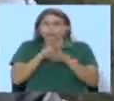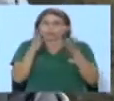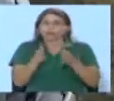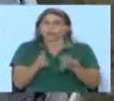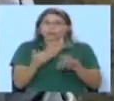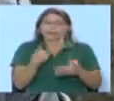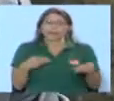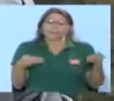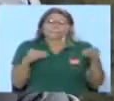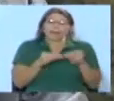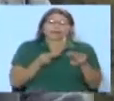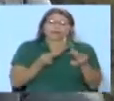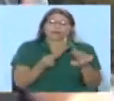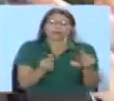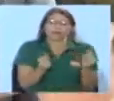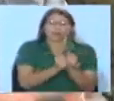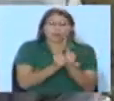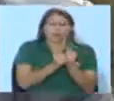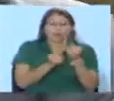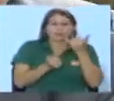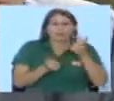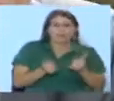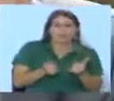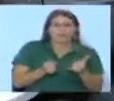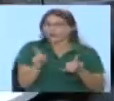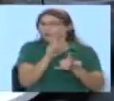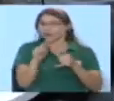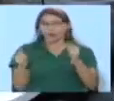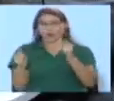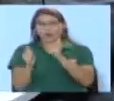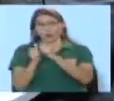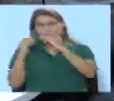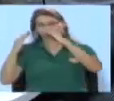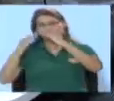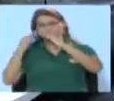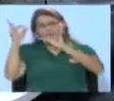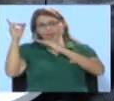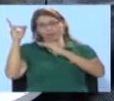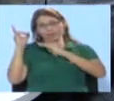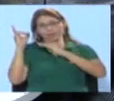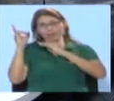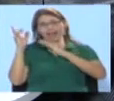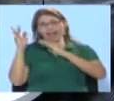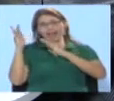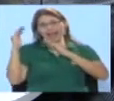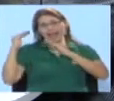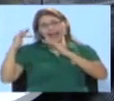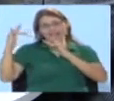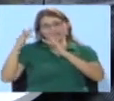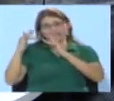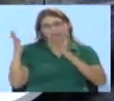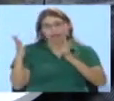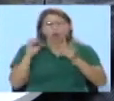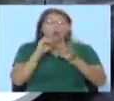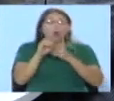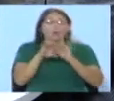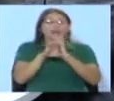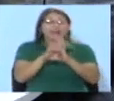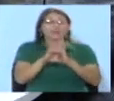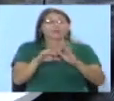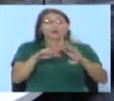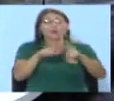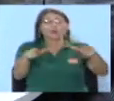que de internet fija. O peor, como mencionábamos ahora cuando estaba Alonso dando su explicación, si en la zona rural